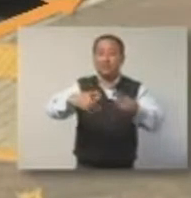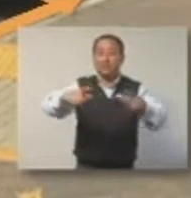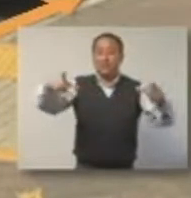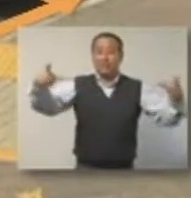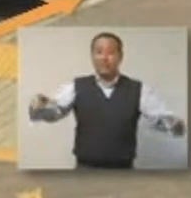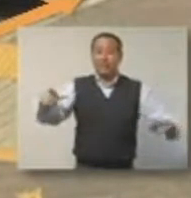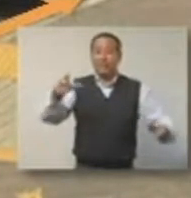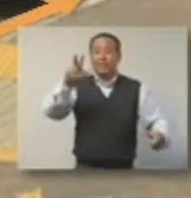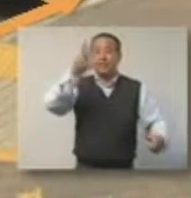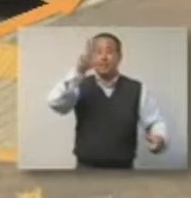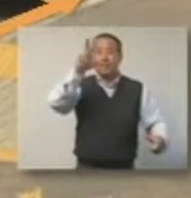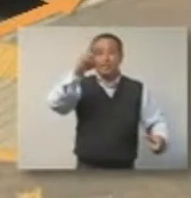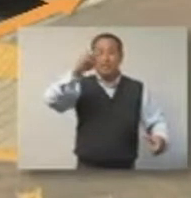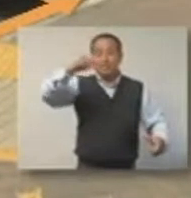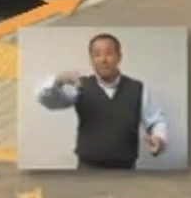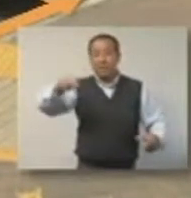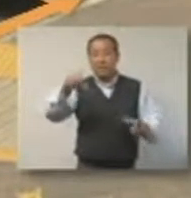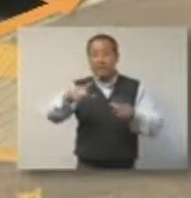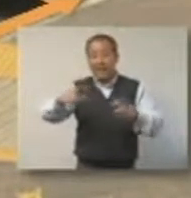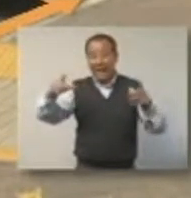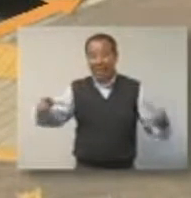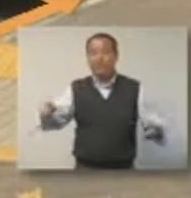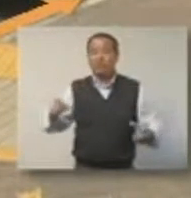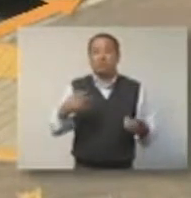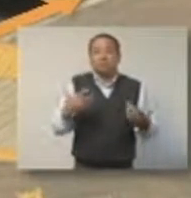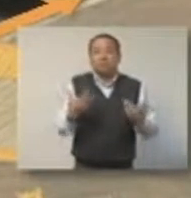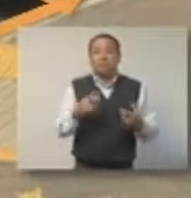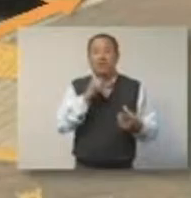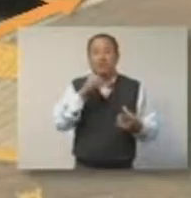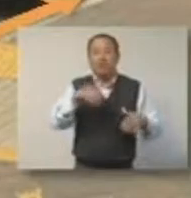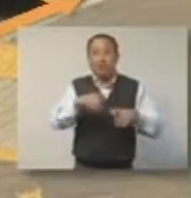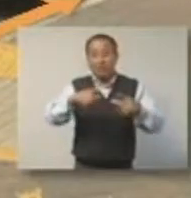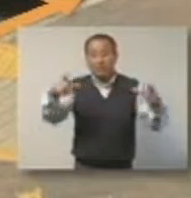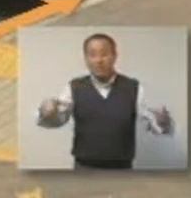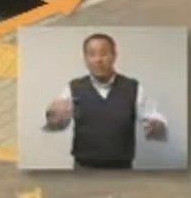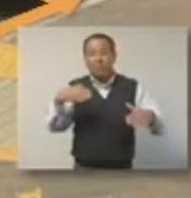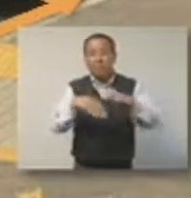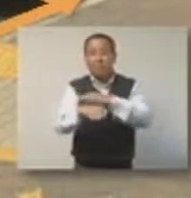ingreso y la salida con seguridad del vehículo.